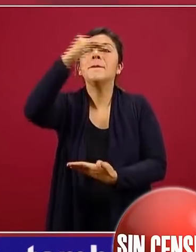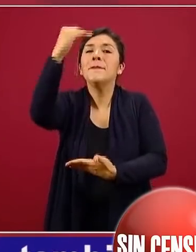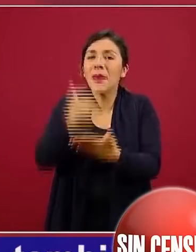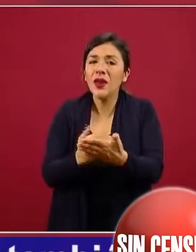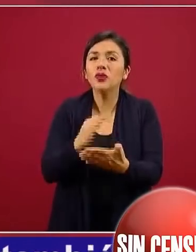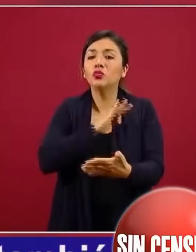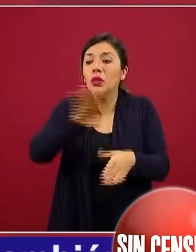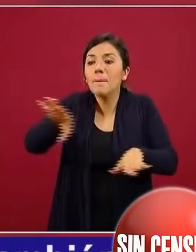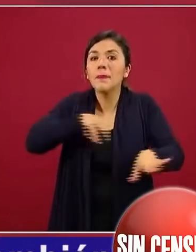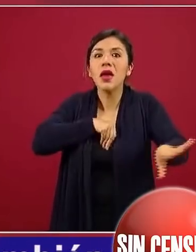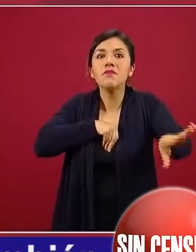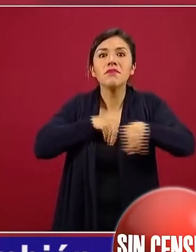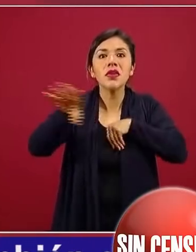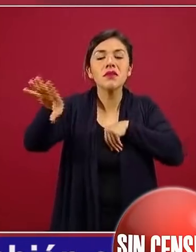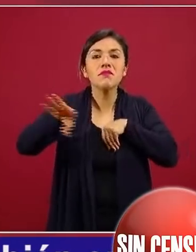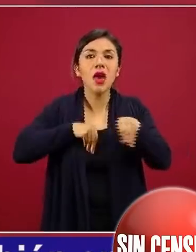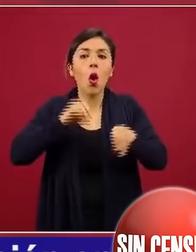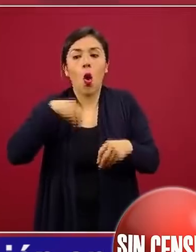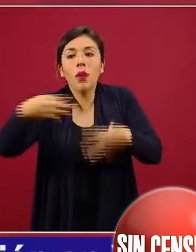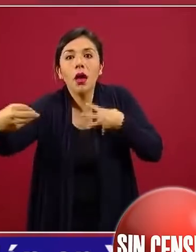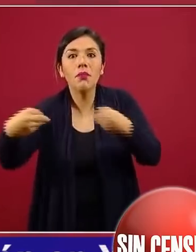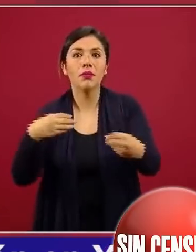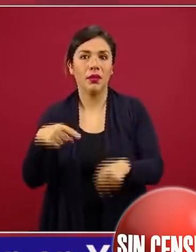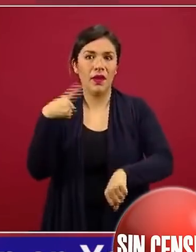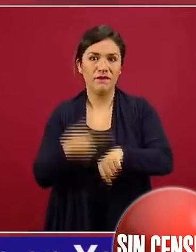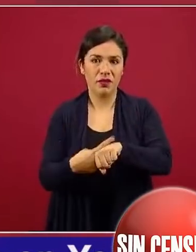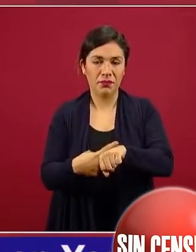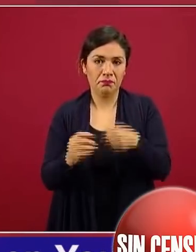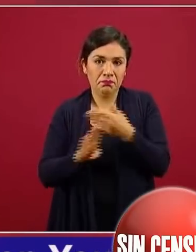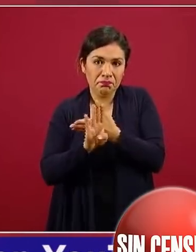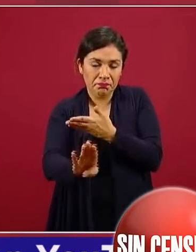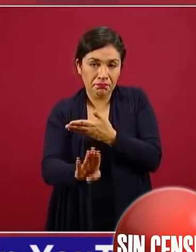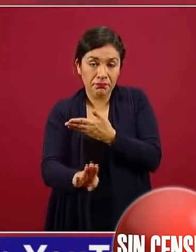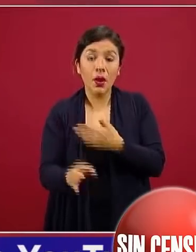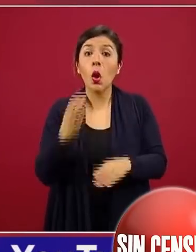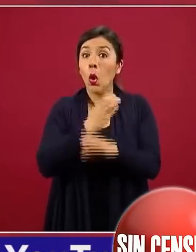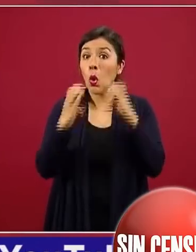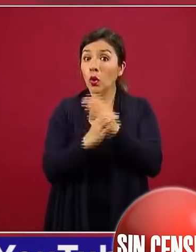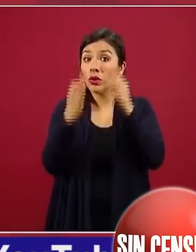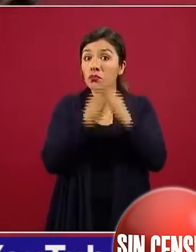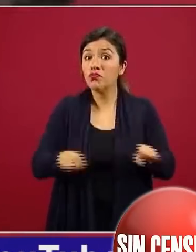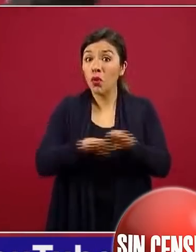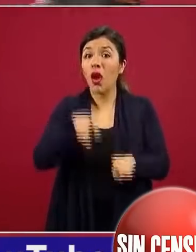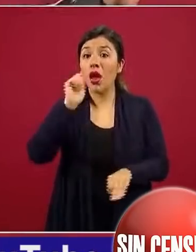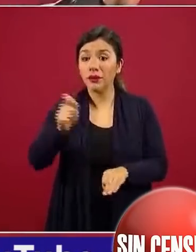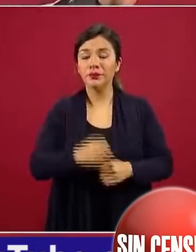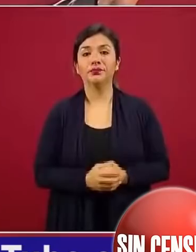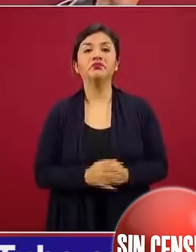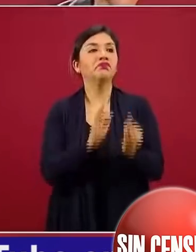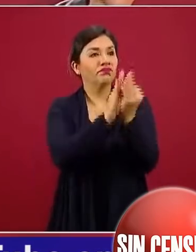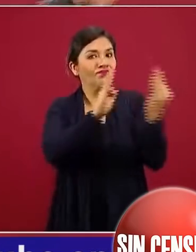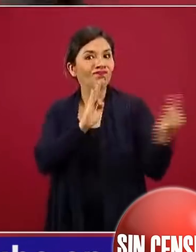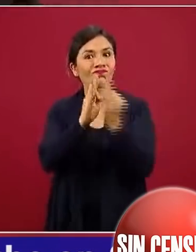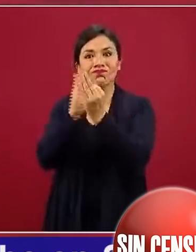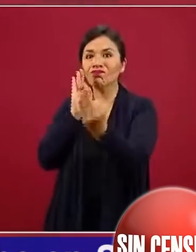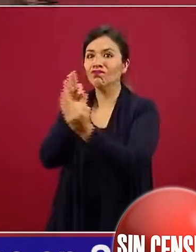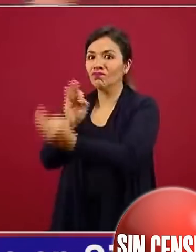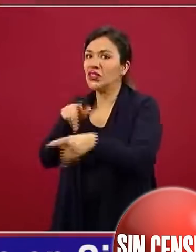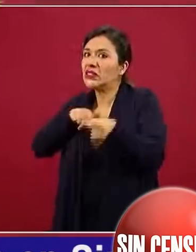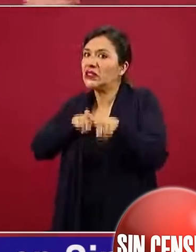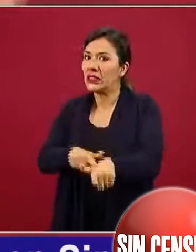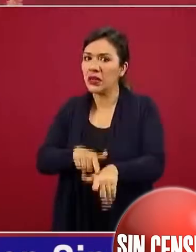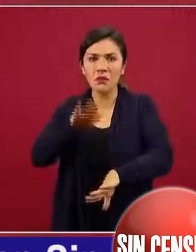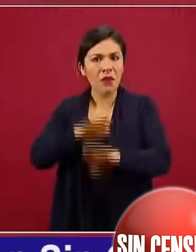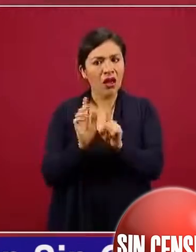ser contagiadas y contagiados. Algunos de los elementos importantes están en la sana distancia, mantenernos